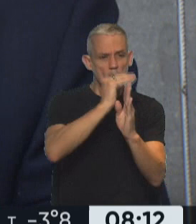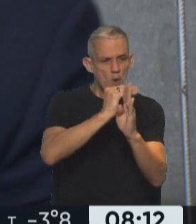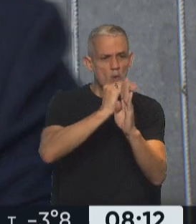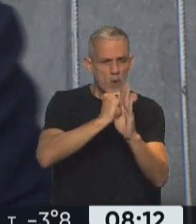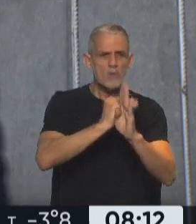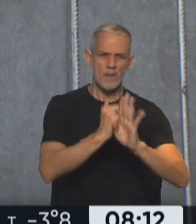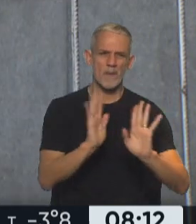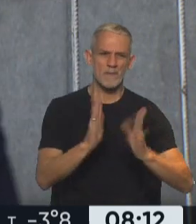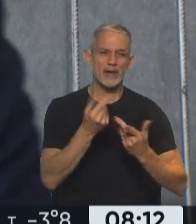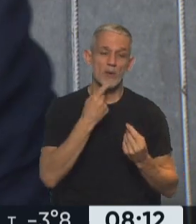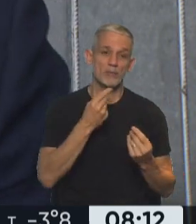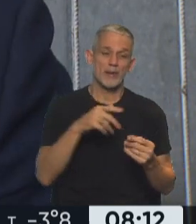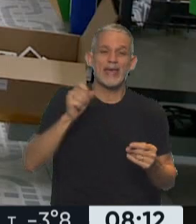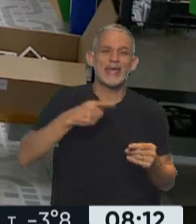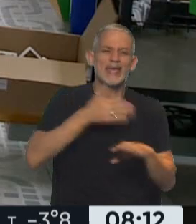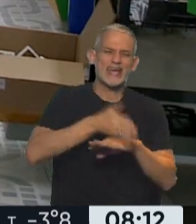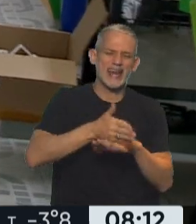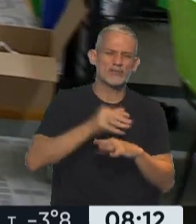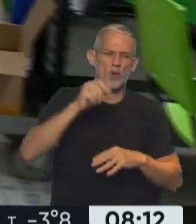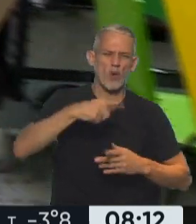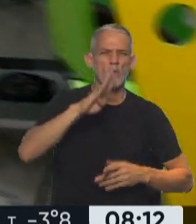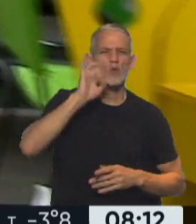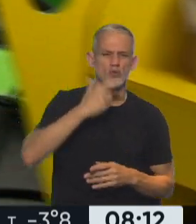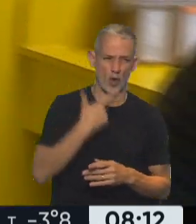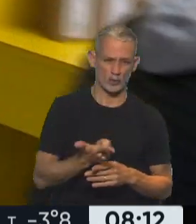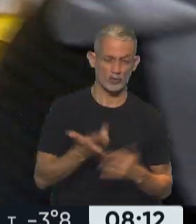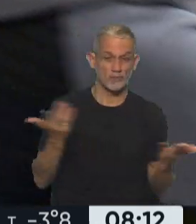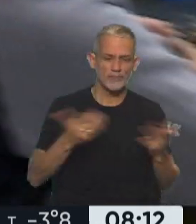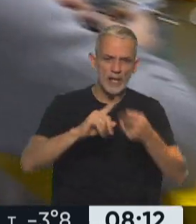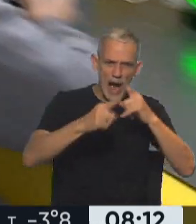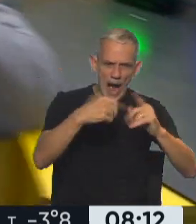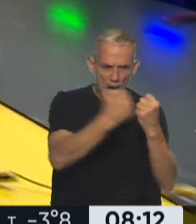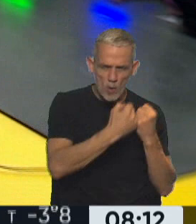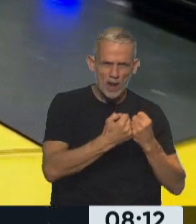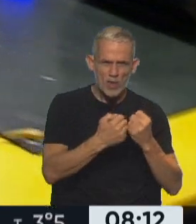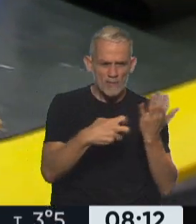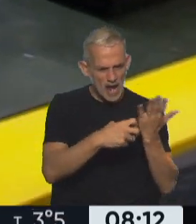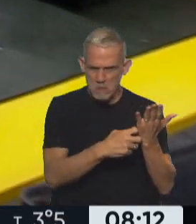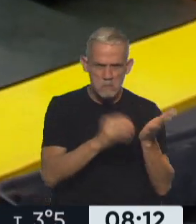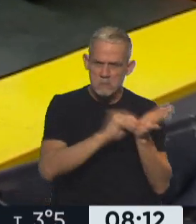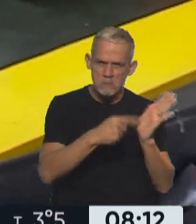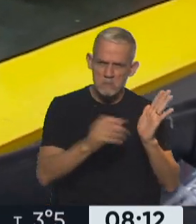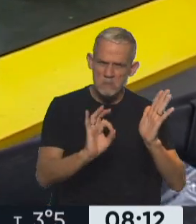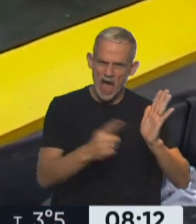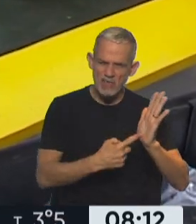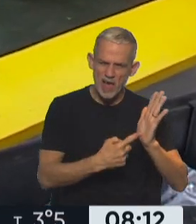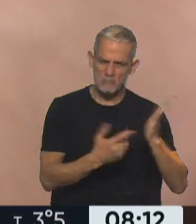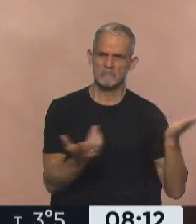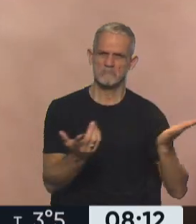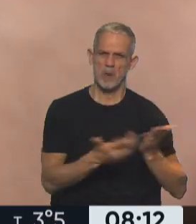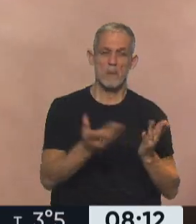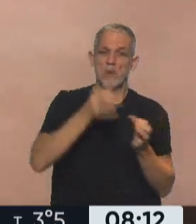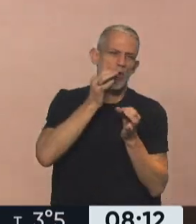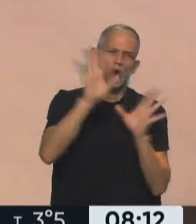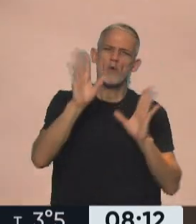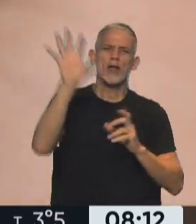que existe, como es ingresos brutos. Este pacto fiscal no solo no contempla eso, sino que habilita de manera discrecional